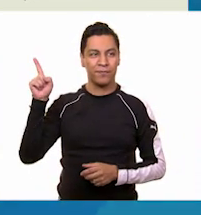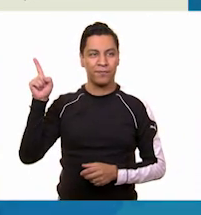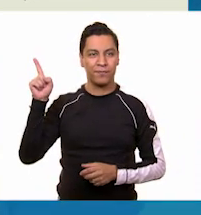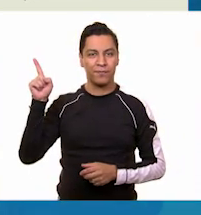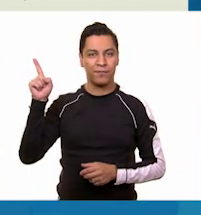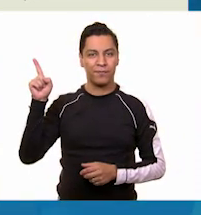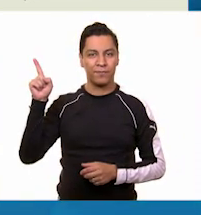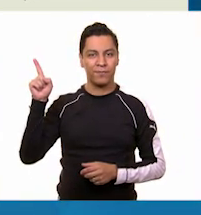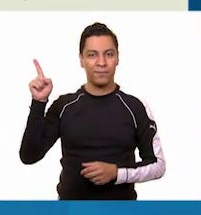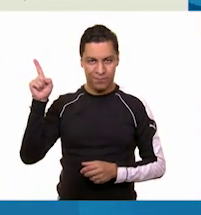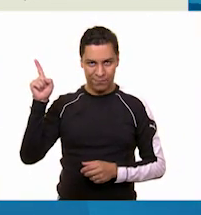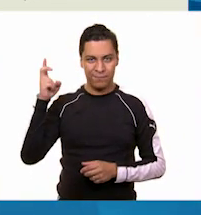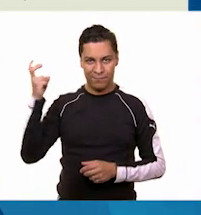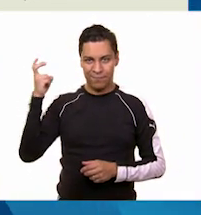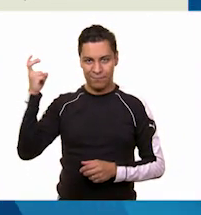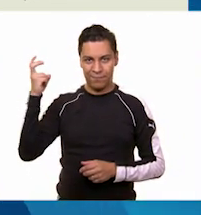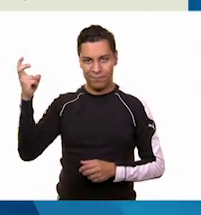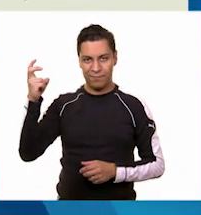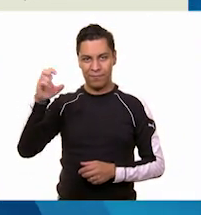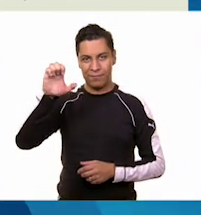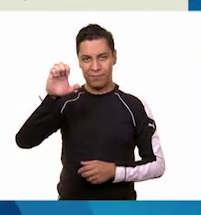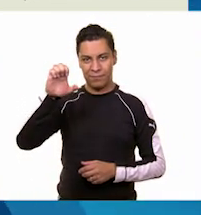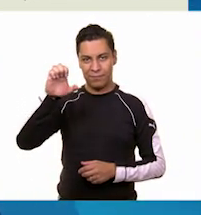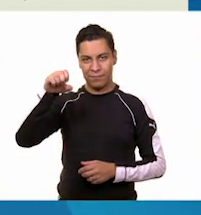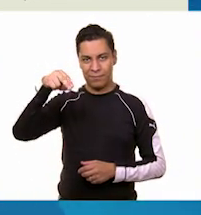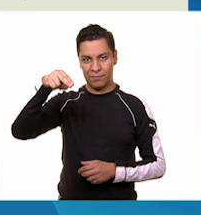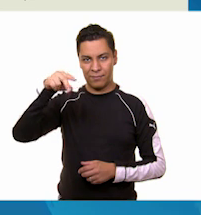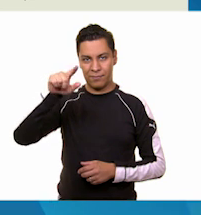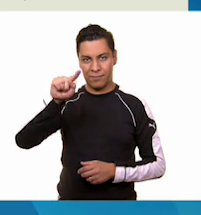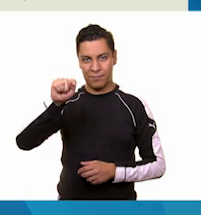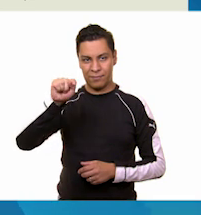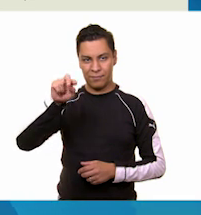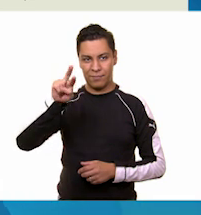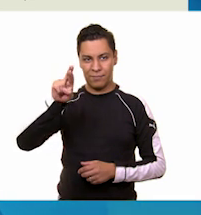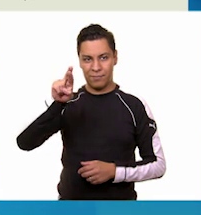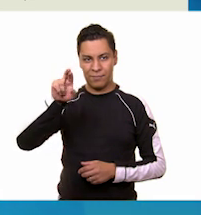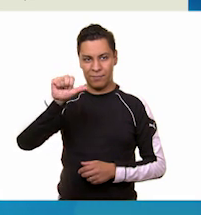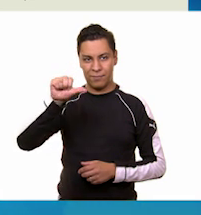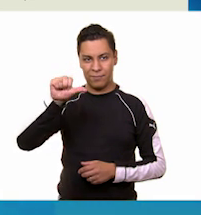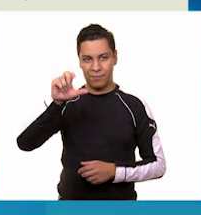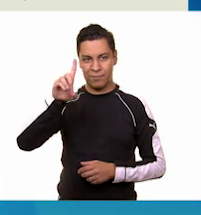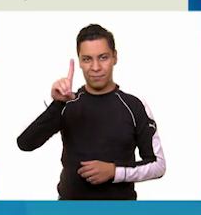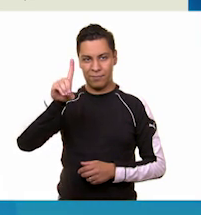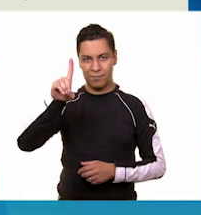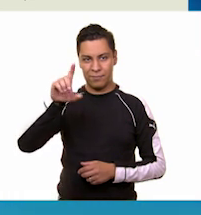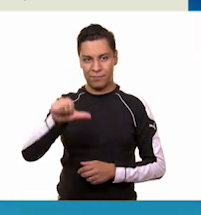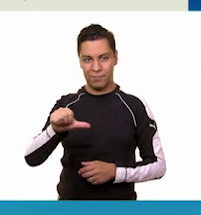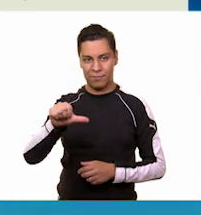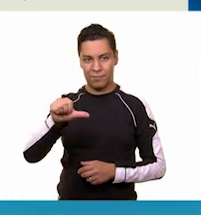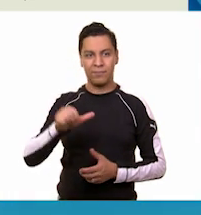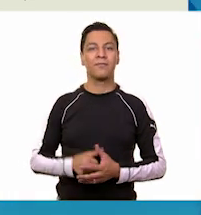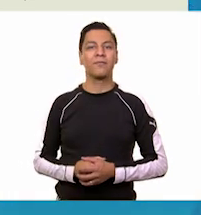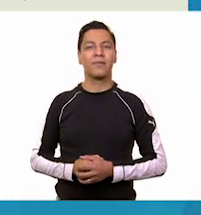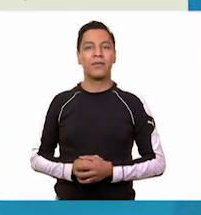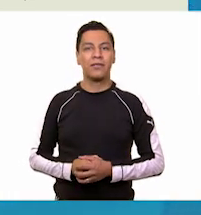Ah, está fácil, Raulito. Acabamos de mencionar esos datos precisamente. A ver, entonces déjenme ver.